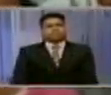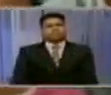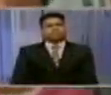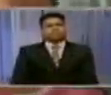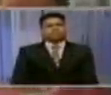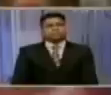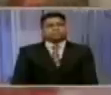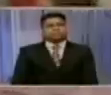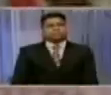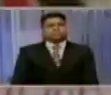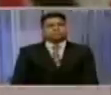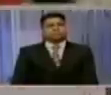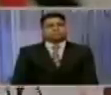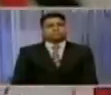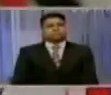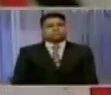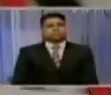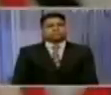Tenemos que mirar,